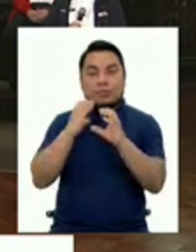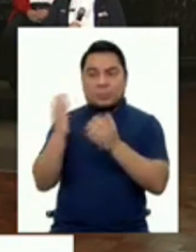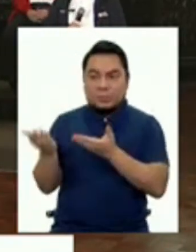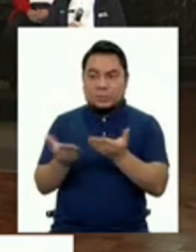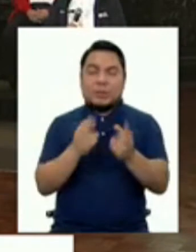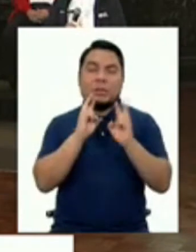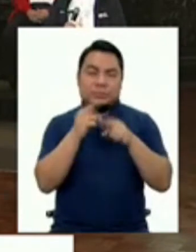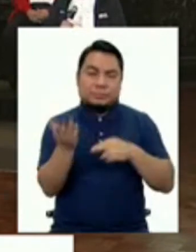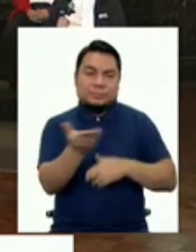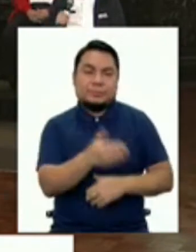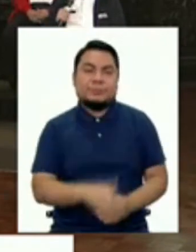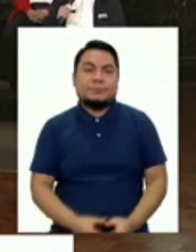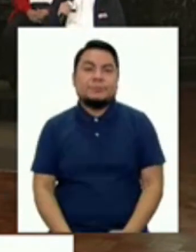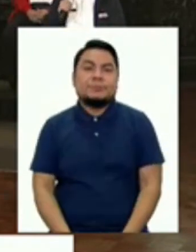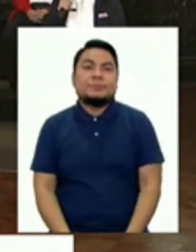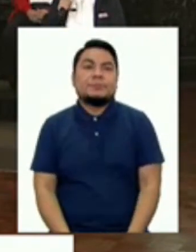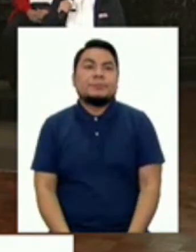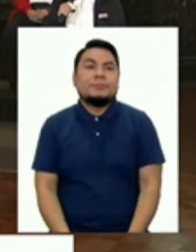Comunicaciones. Ministro de Salud, por favor.